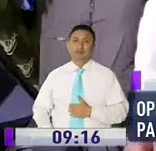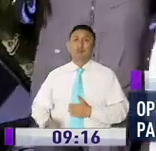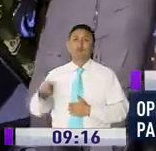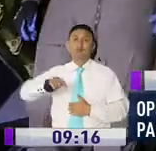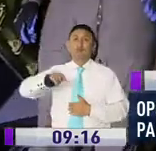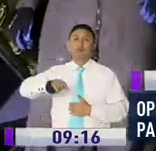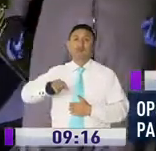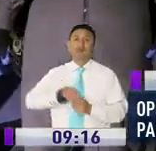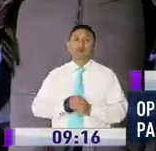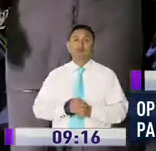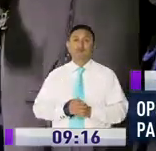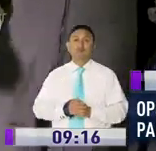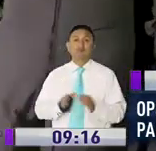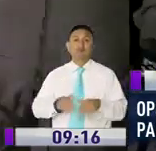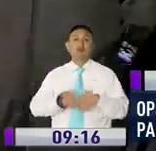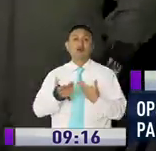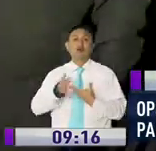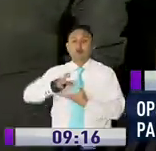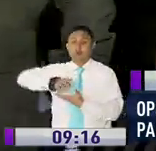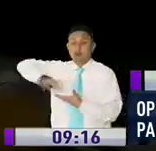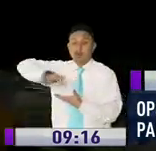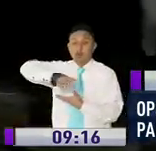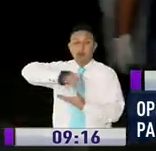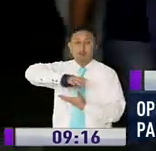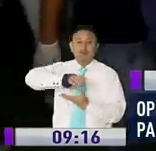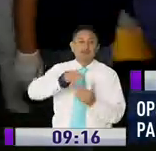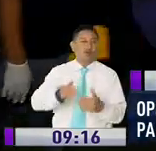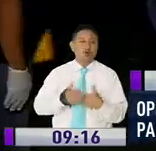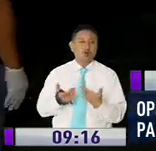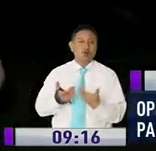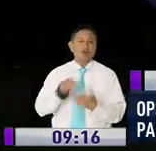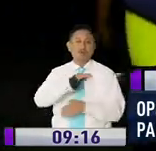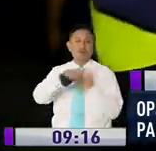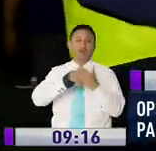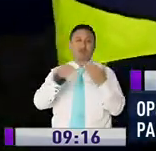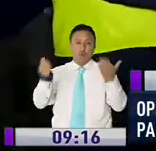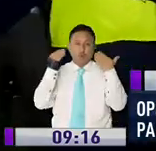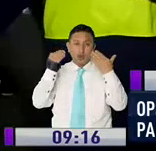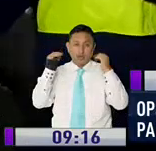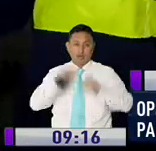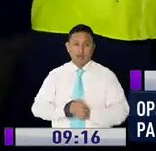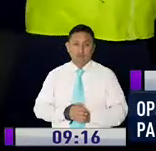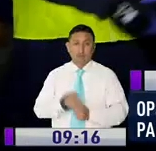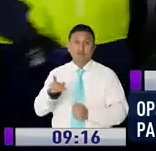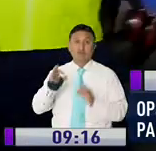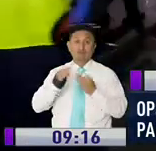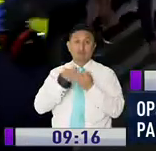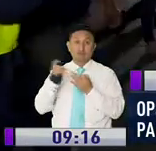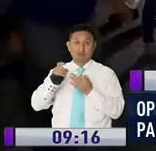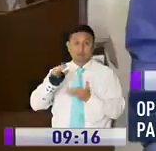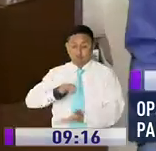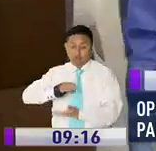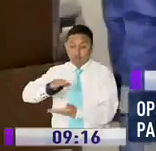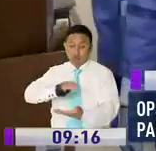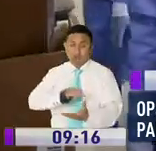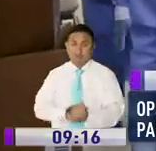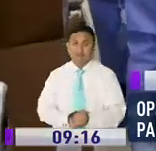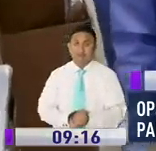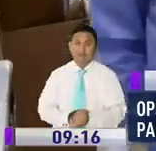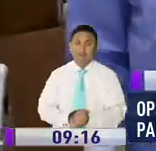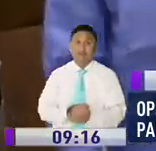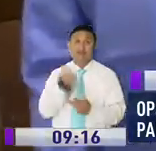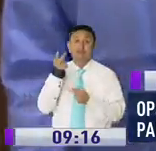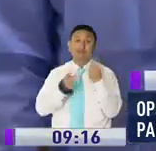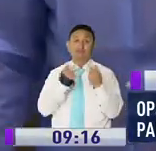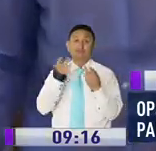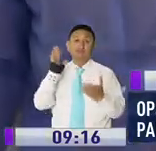la logística implementada para la distribución de kits de víveres en toda la provincia que serán entregados a las familias más necesitadas. En su visita,